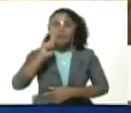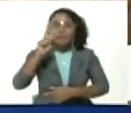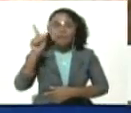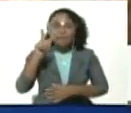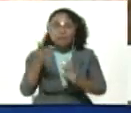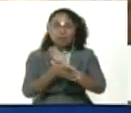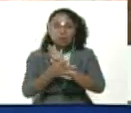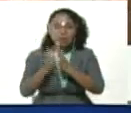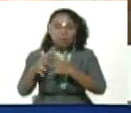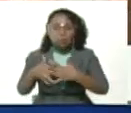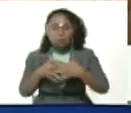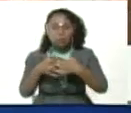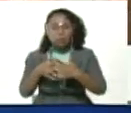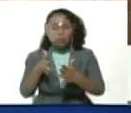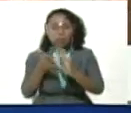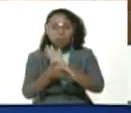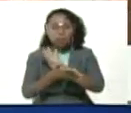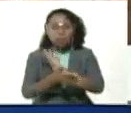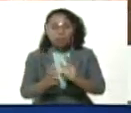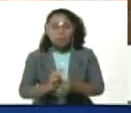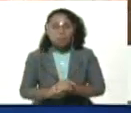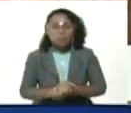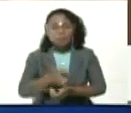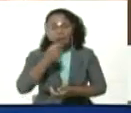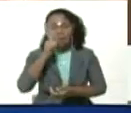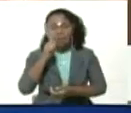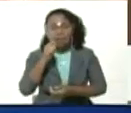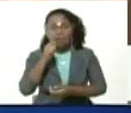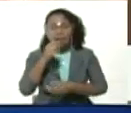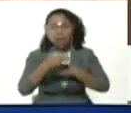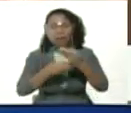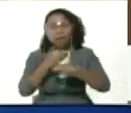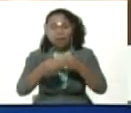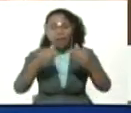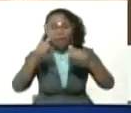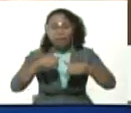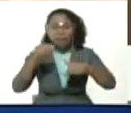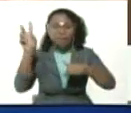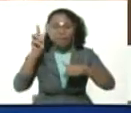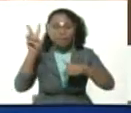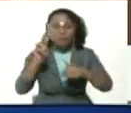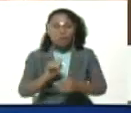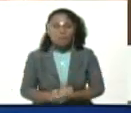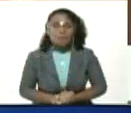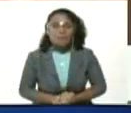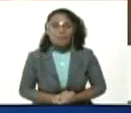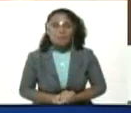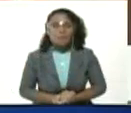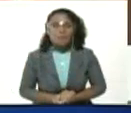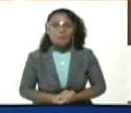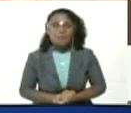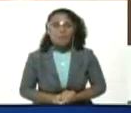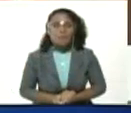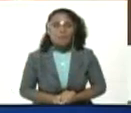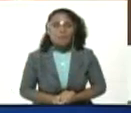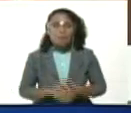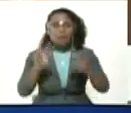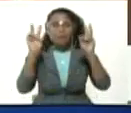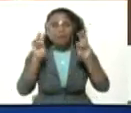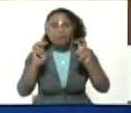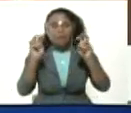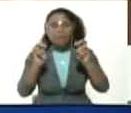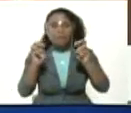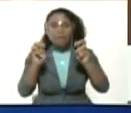United States, the coffee made in Venezuela, en Nueva